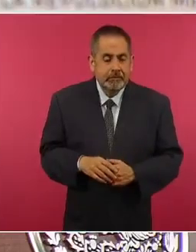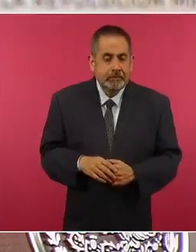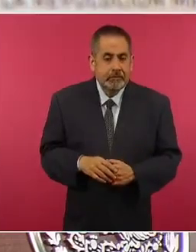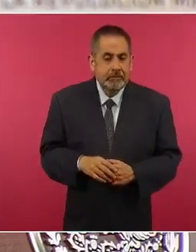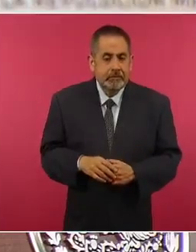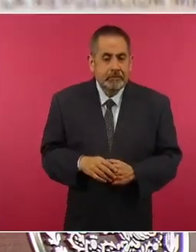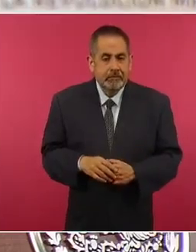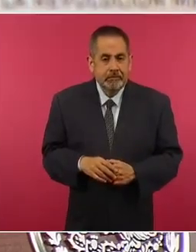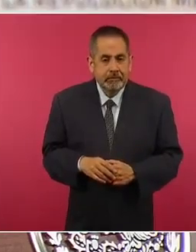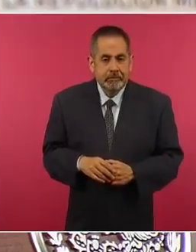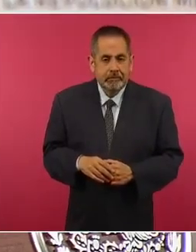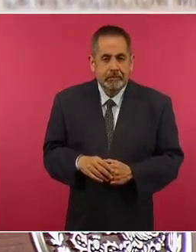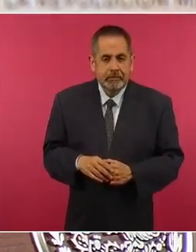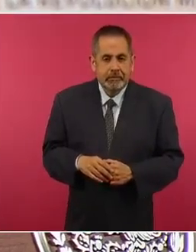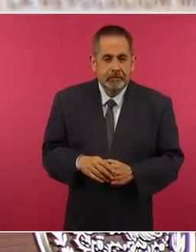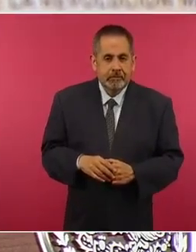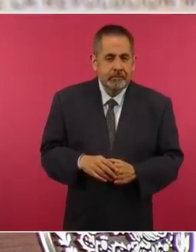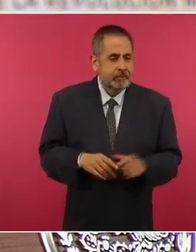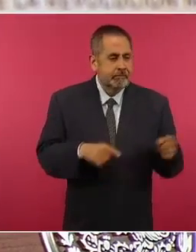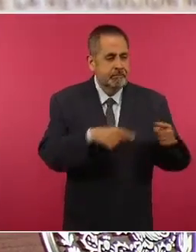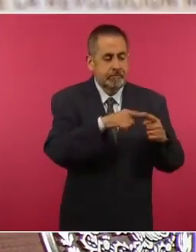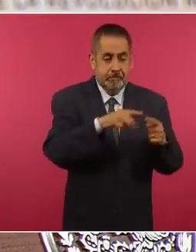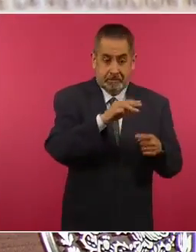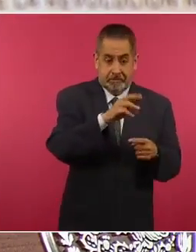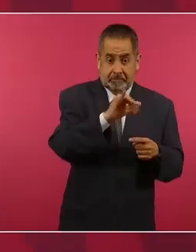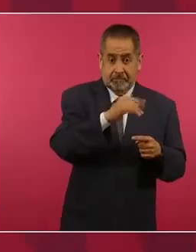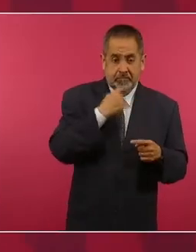de que tuviesen razón los padres